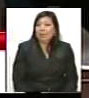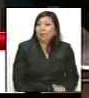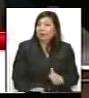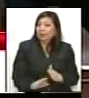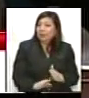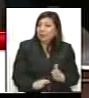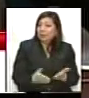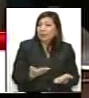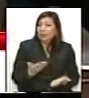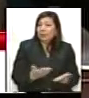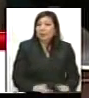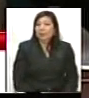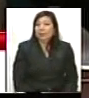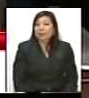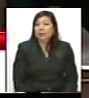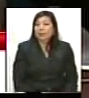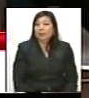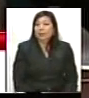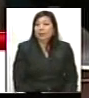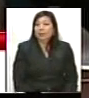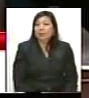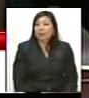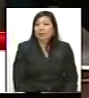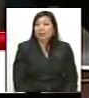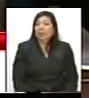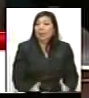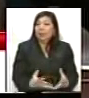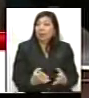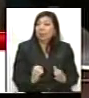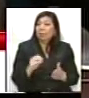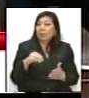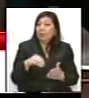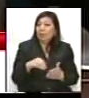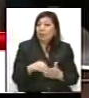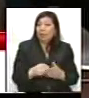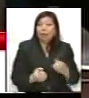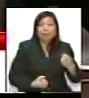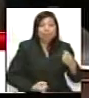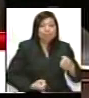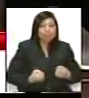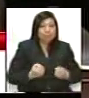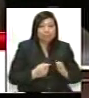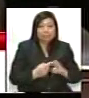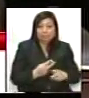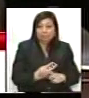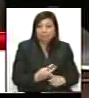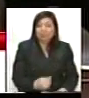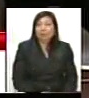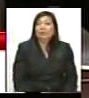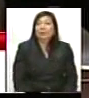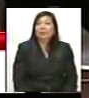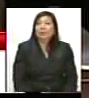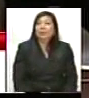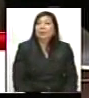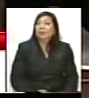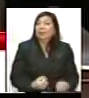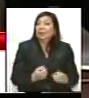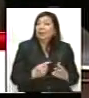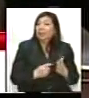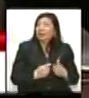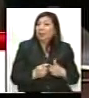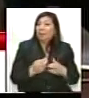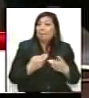el siguiente esquema queremos otorgar a los deportistas que presten este servicio de transporte terrestre